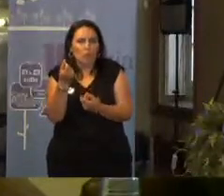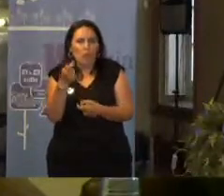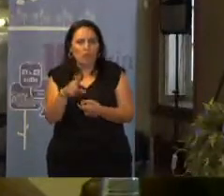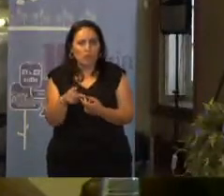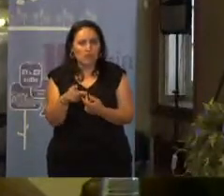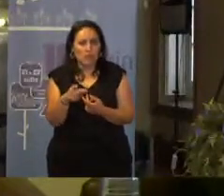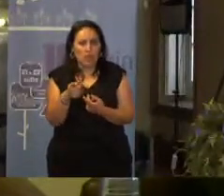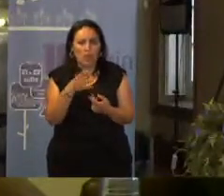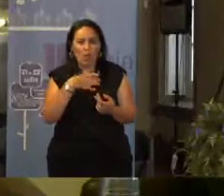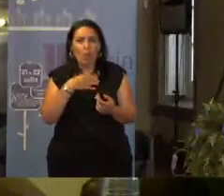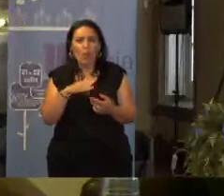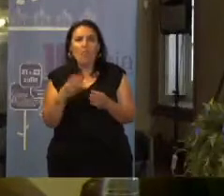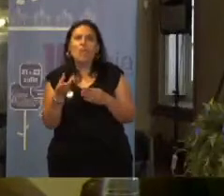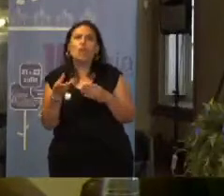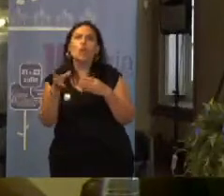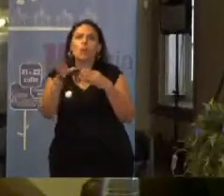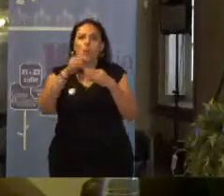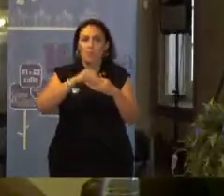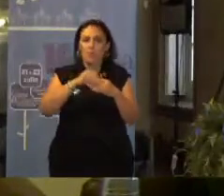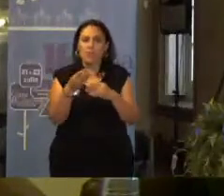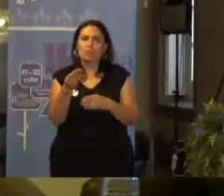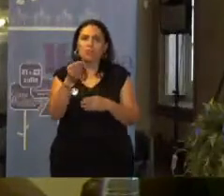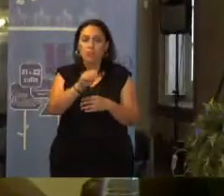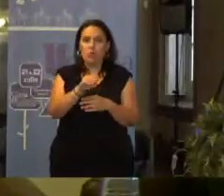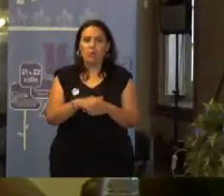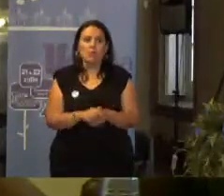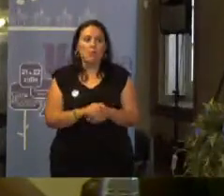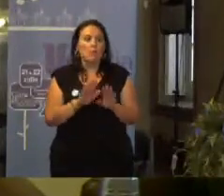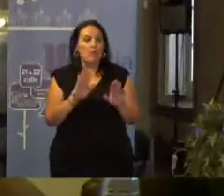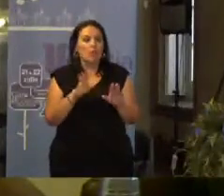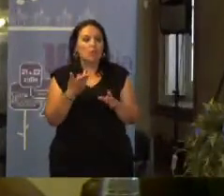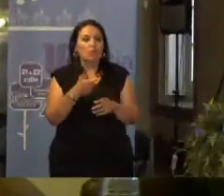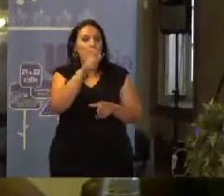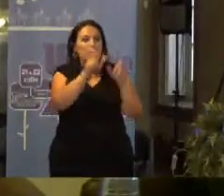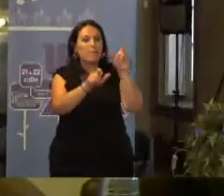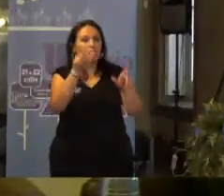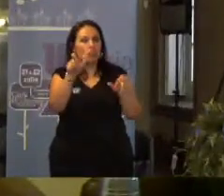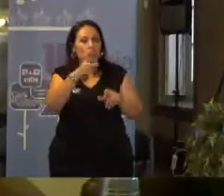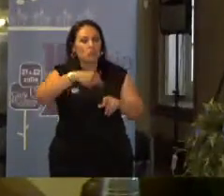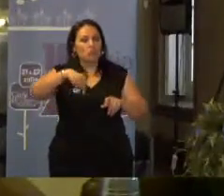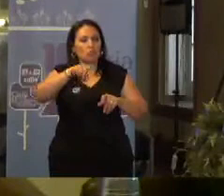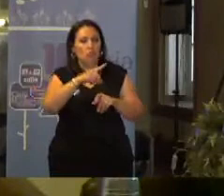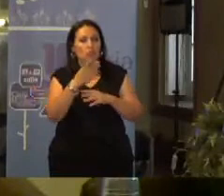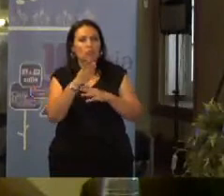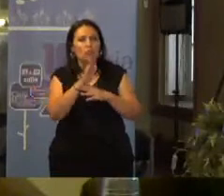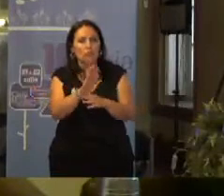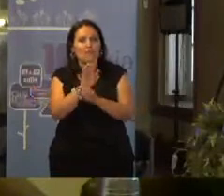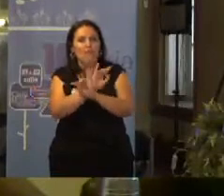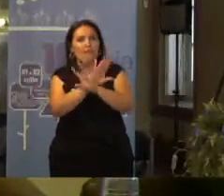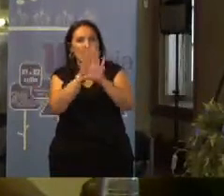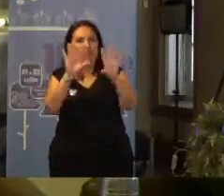ser complementarios, pero eu creo que diante da cidadanía debemos ser claros